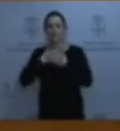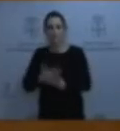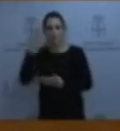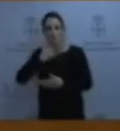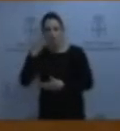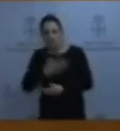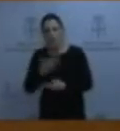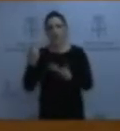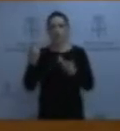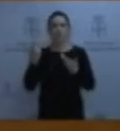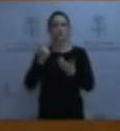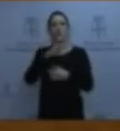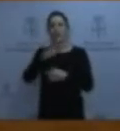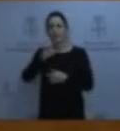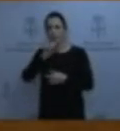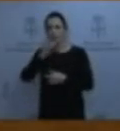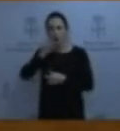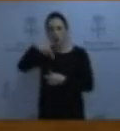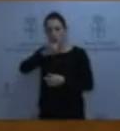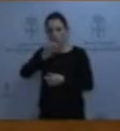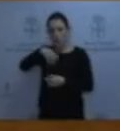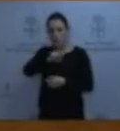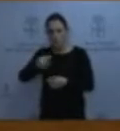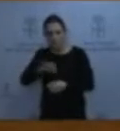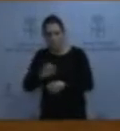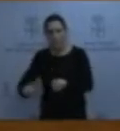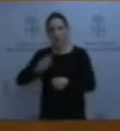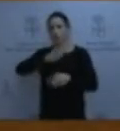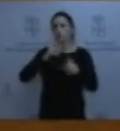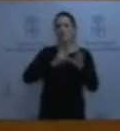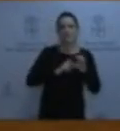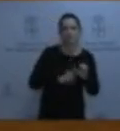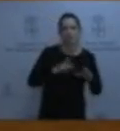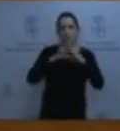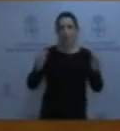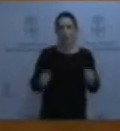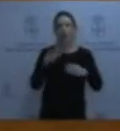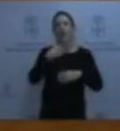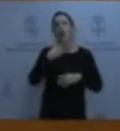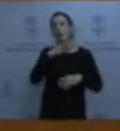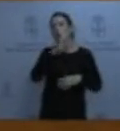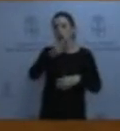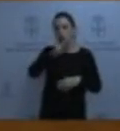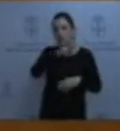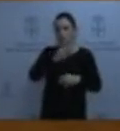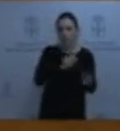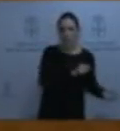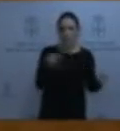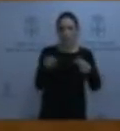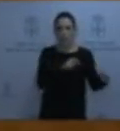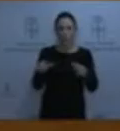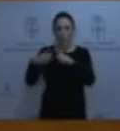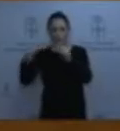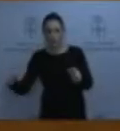grandes contingentes poblacionales venidos de Extremadura, Andalucía o Burgos, y que explican el por qué a día de hoy los